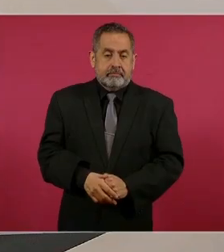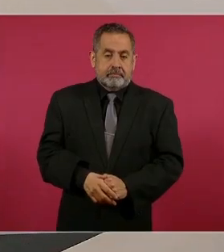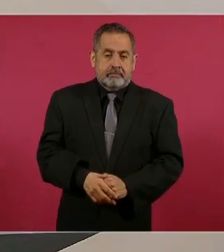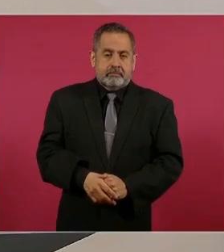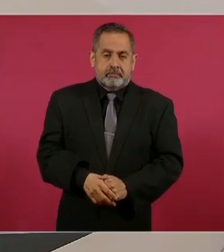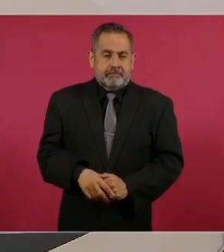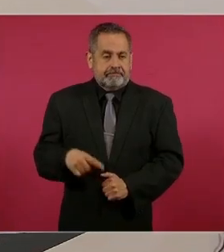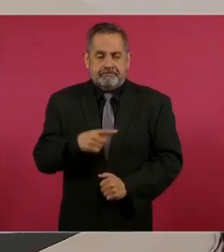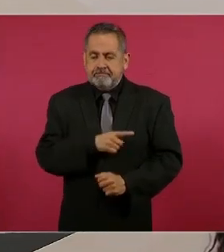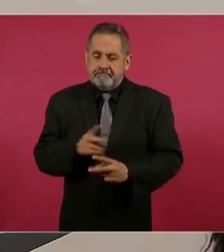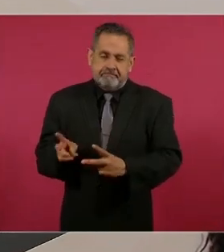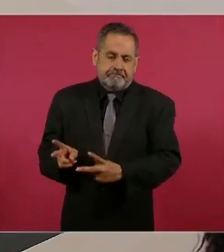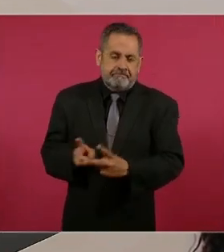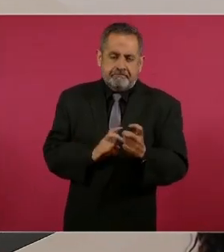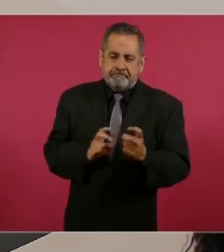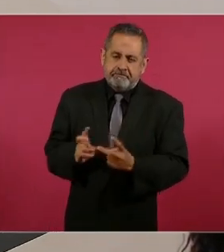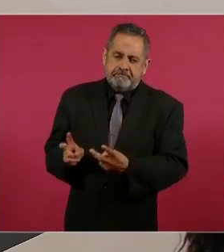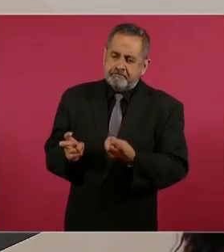robaban